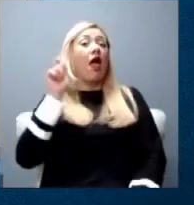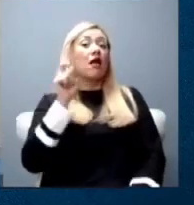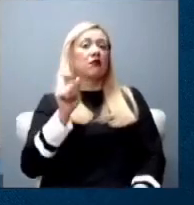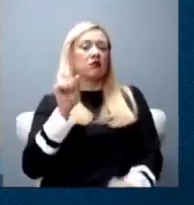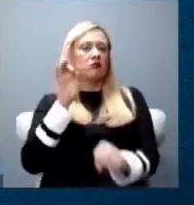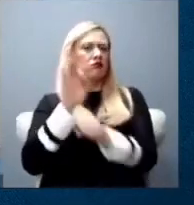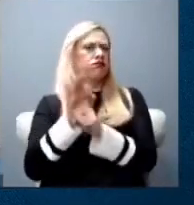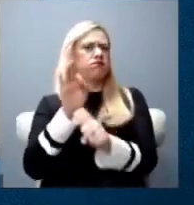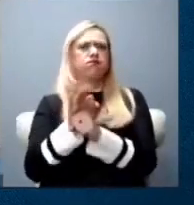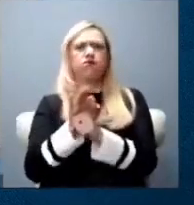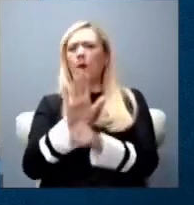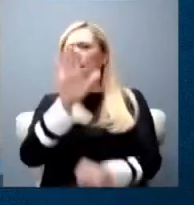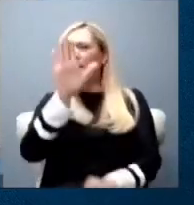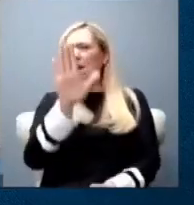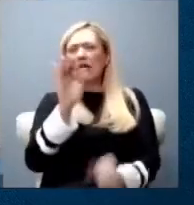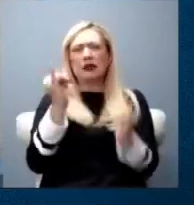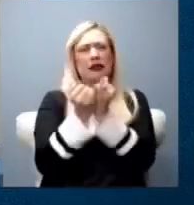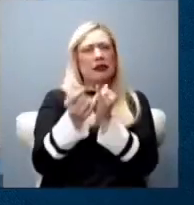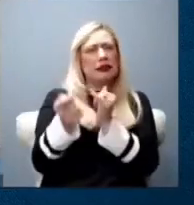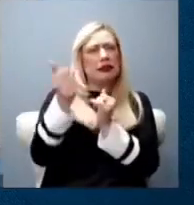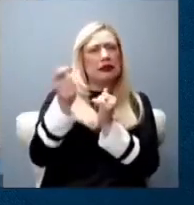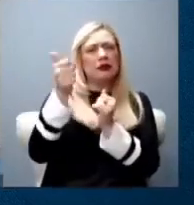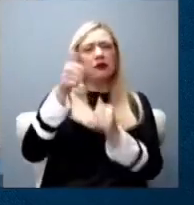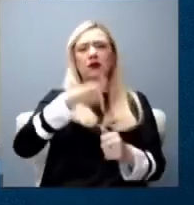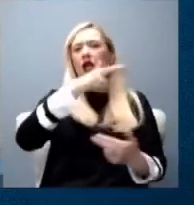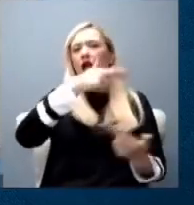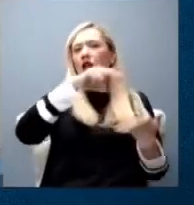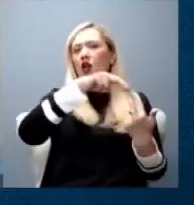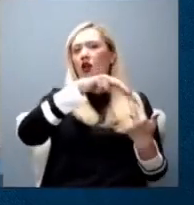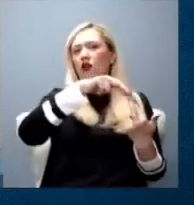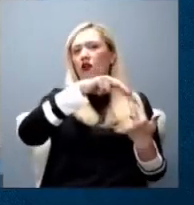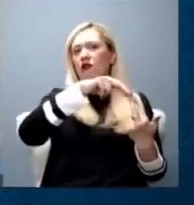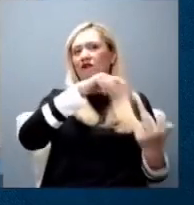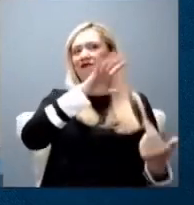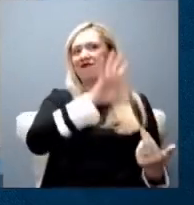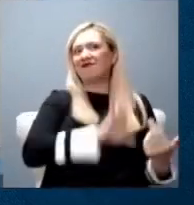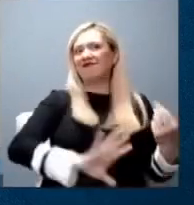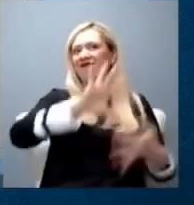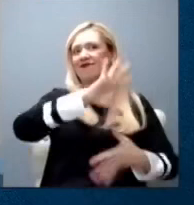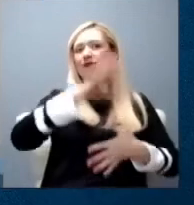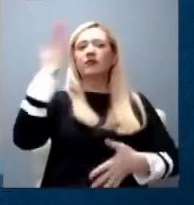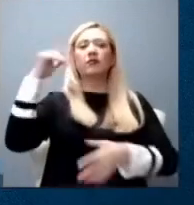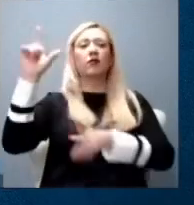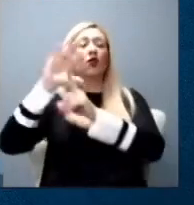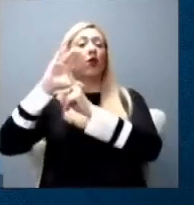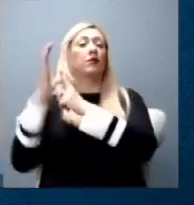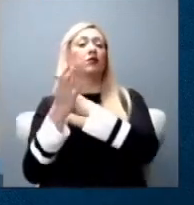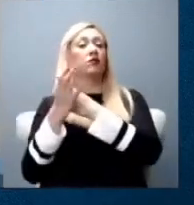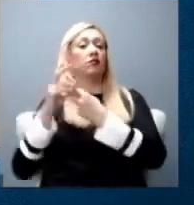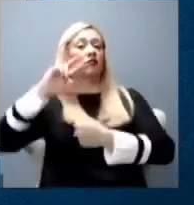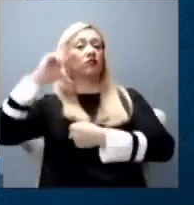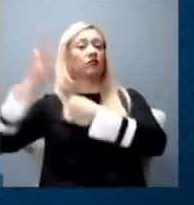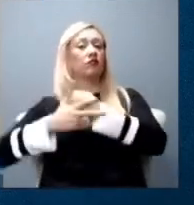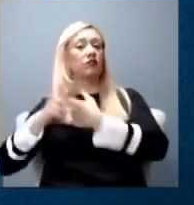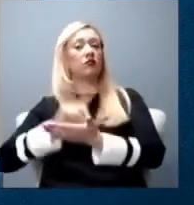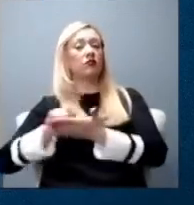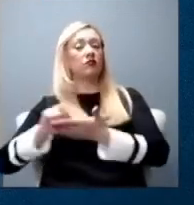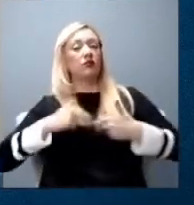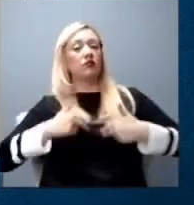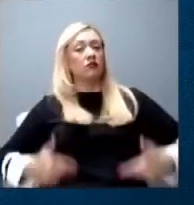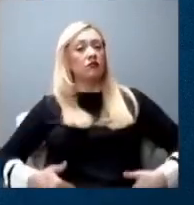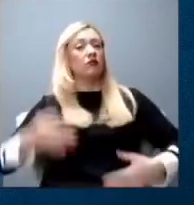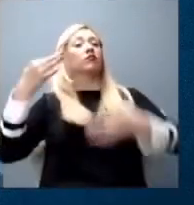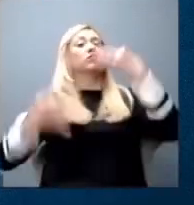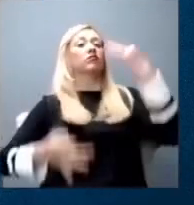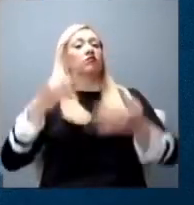protección muy parecido al sistema regional, ¿no? Antes estaba la Comisión Europea de Derechos Humanos y la Corte Europea de Derechos Humanos. El protocolo